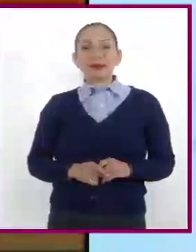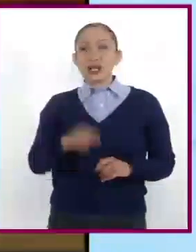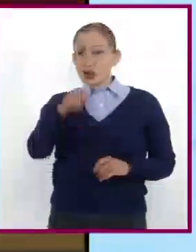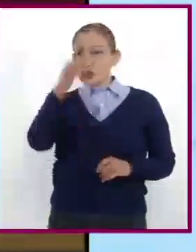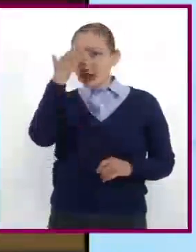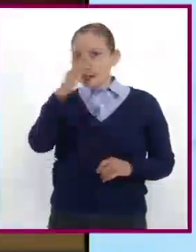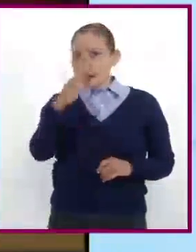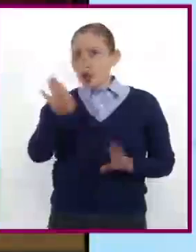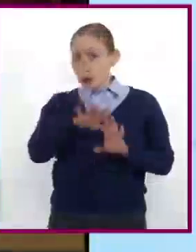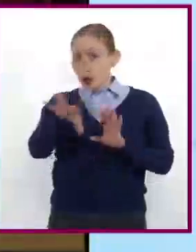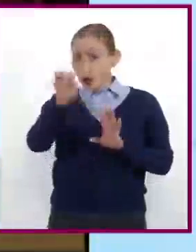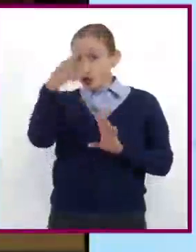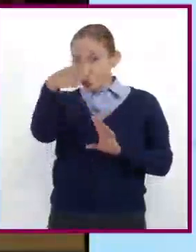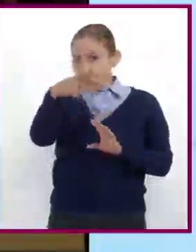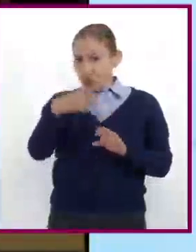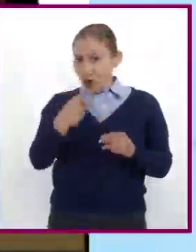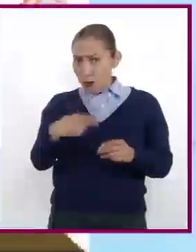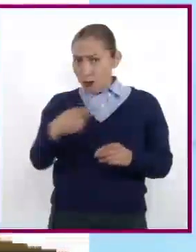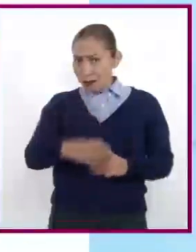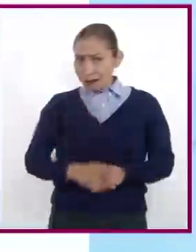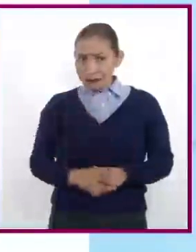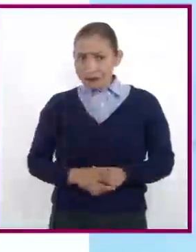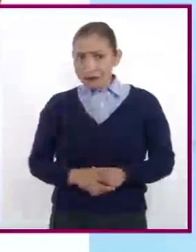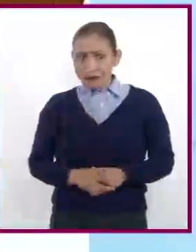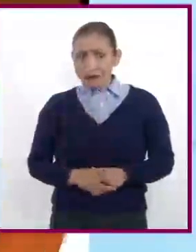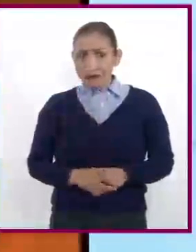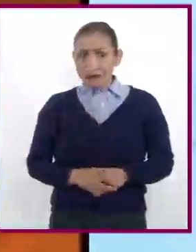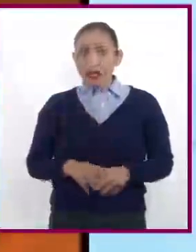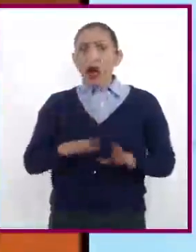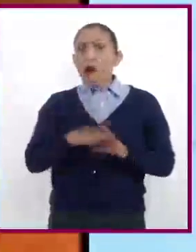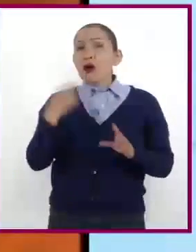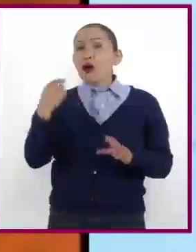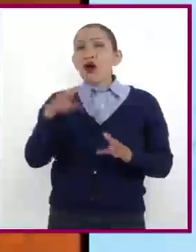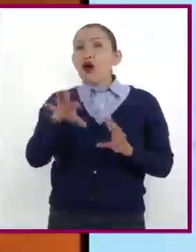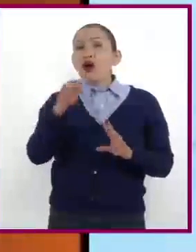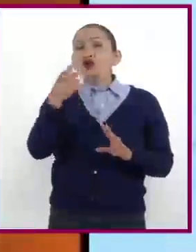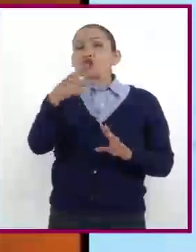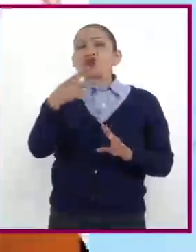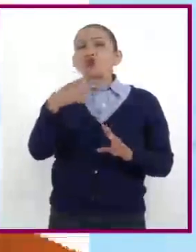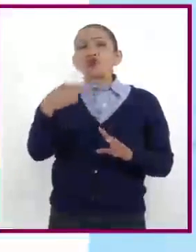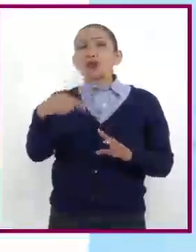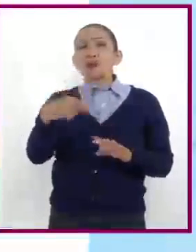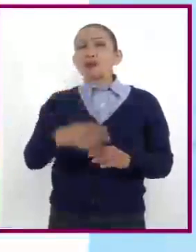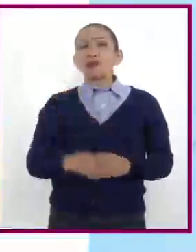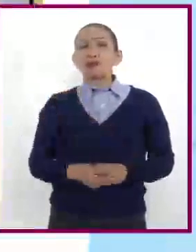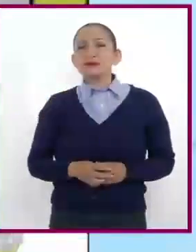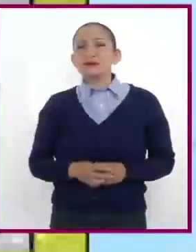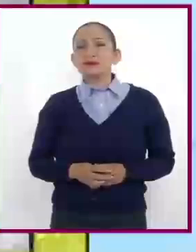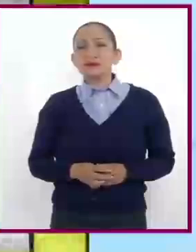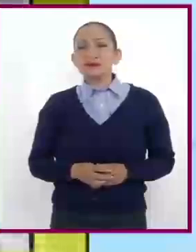¿Tú sabes cómo eligieron tu nombre? ¿Cómo eligieron tu nombre?